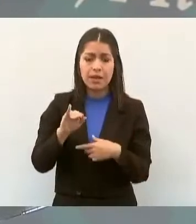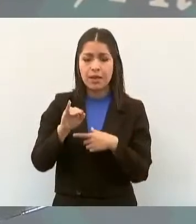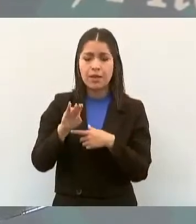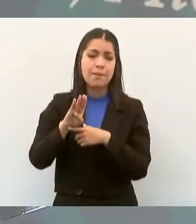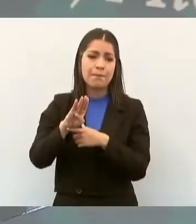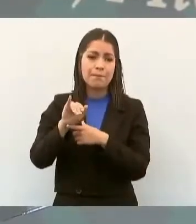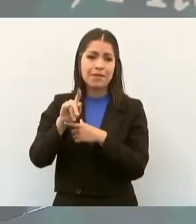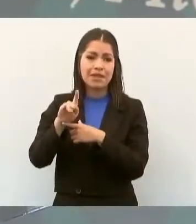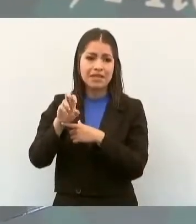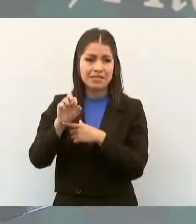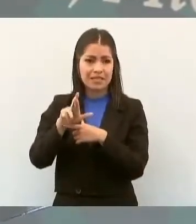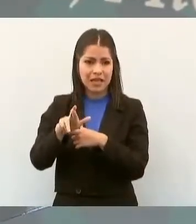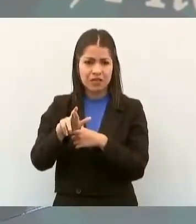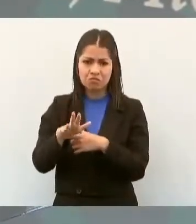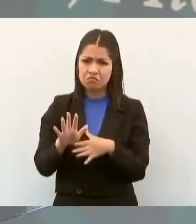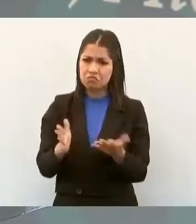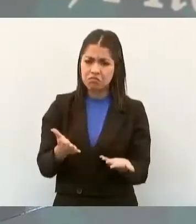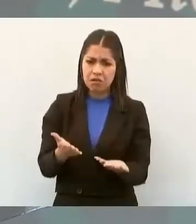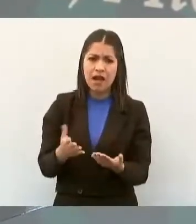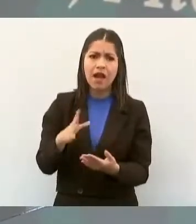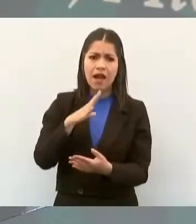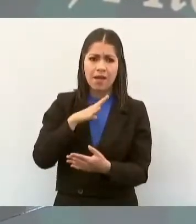muy sentido, muy